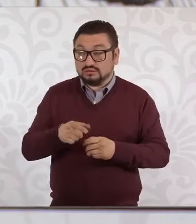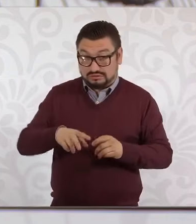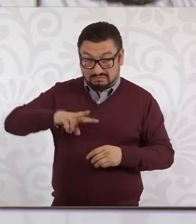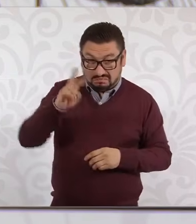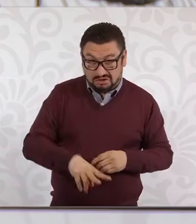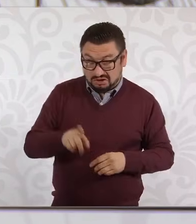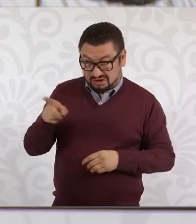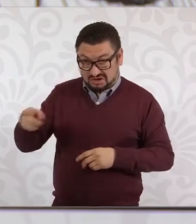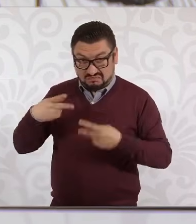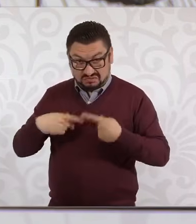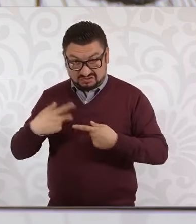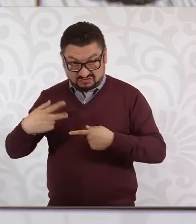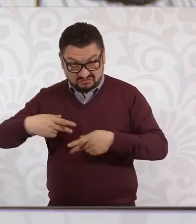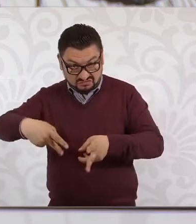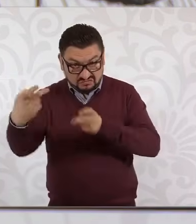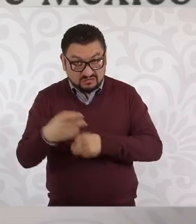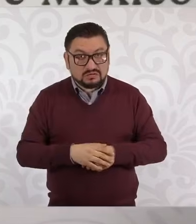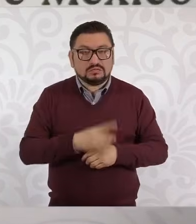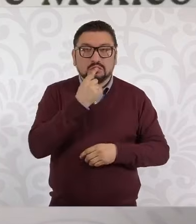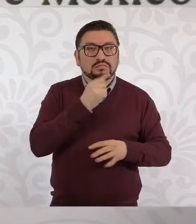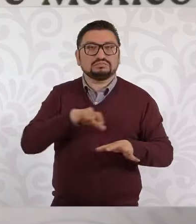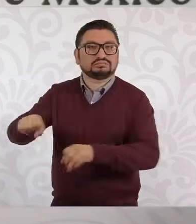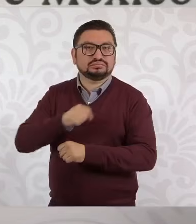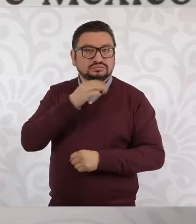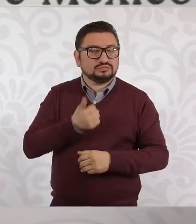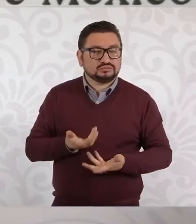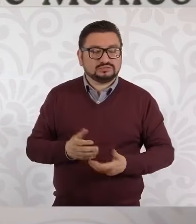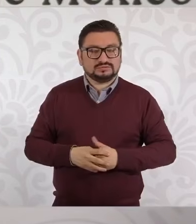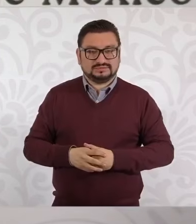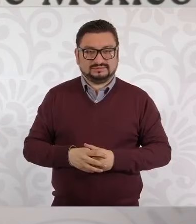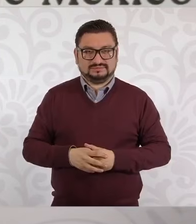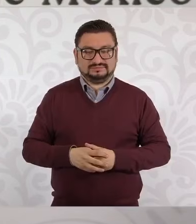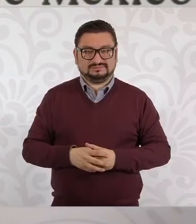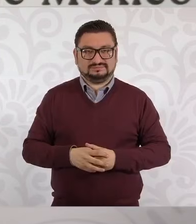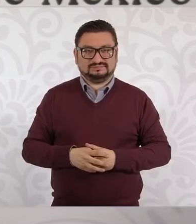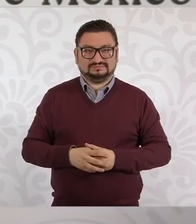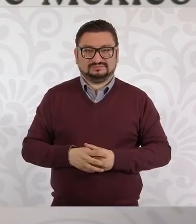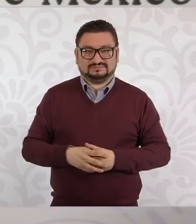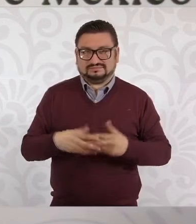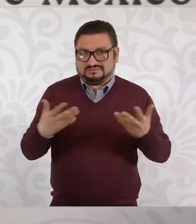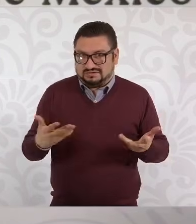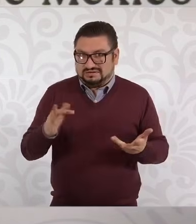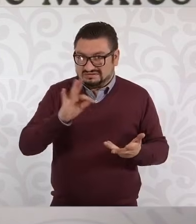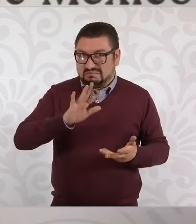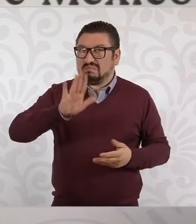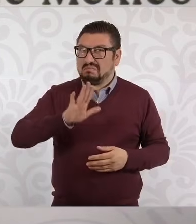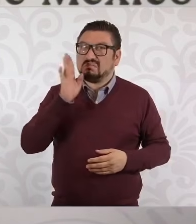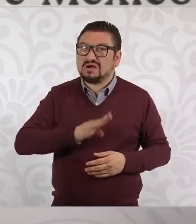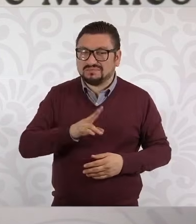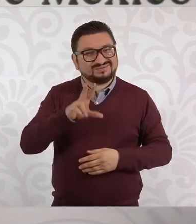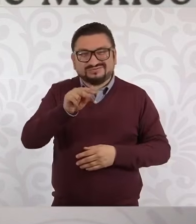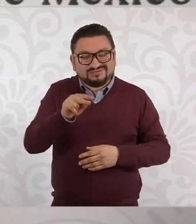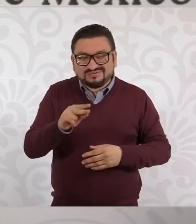quien le robó a la persona o no. Parece algo que está mal hecho, pues,